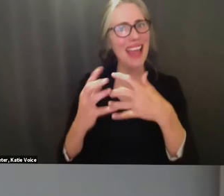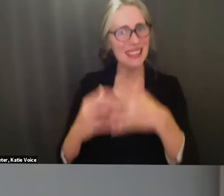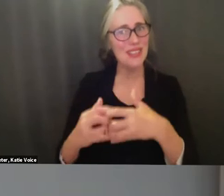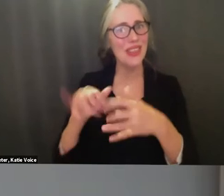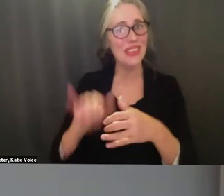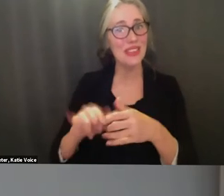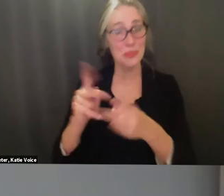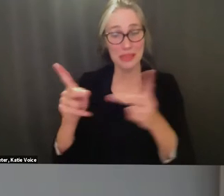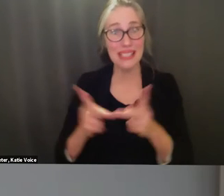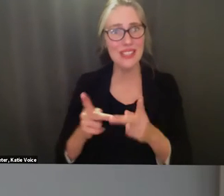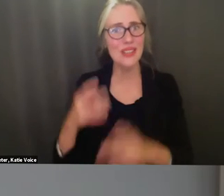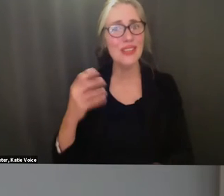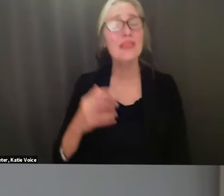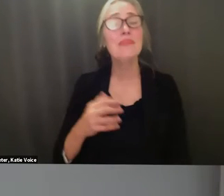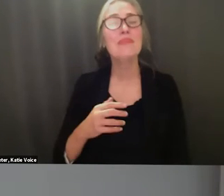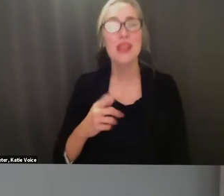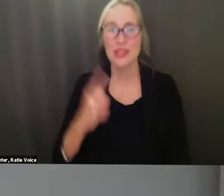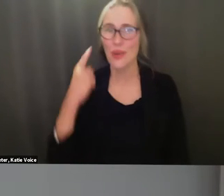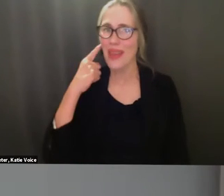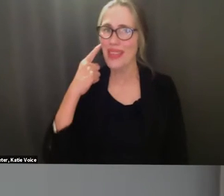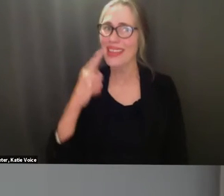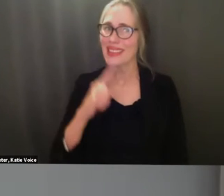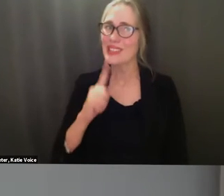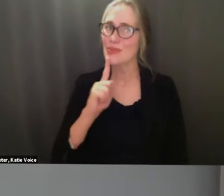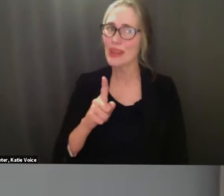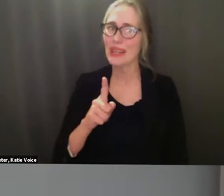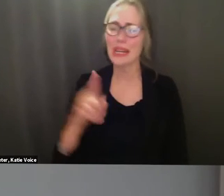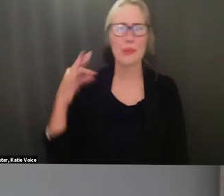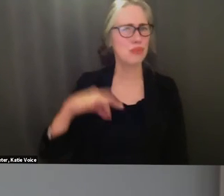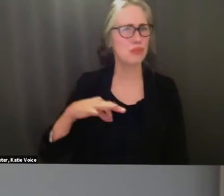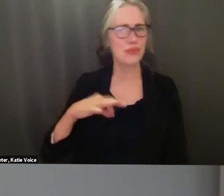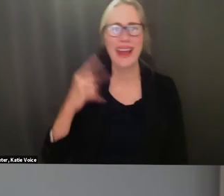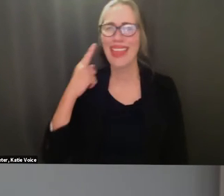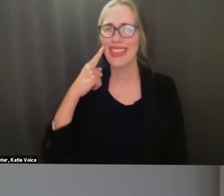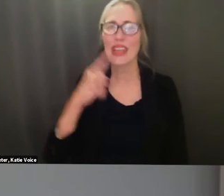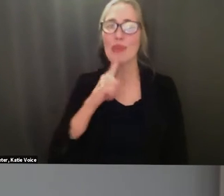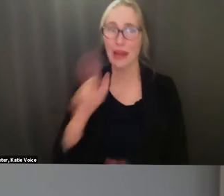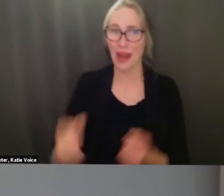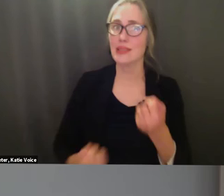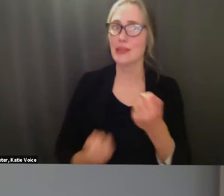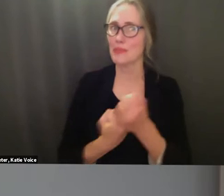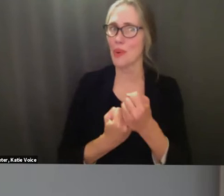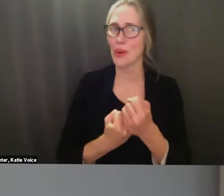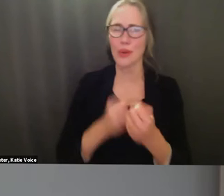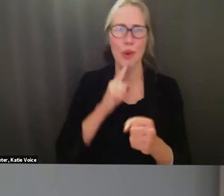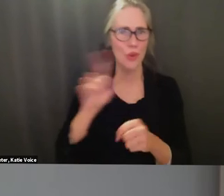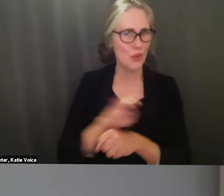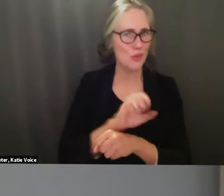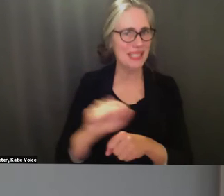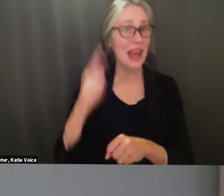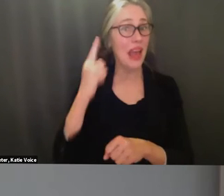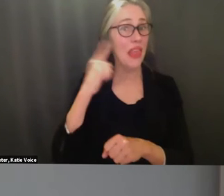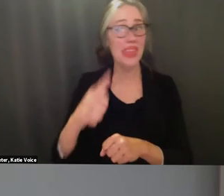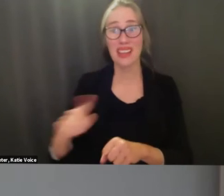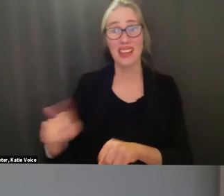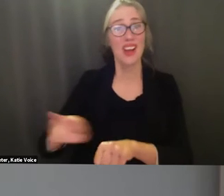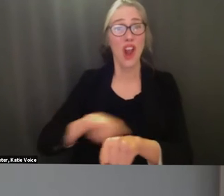quiero enlazar esto con este cargo y ciertamente tiene mi apoyo completo. Es perfecto. Gracias.